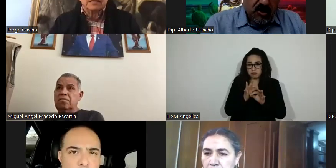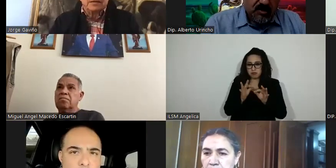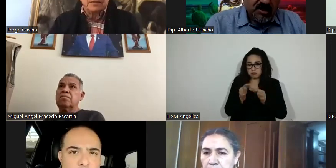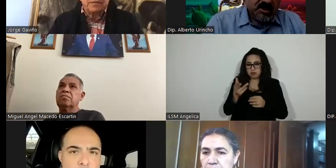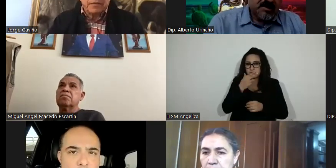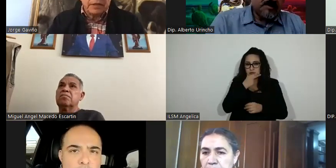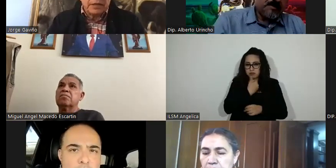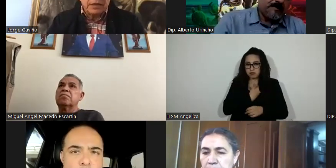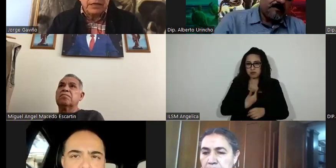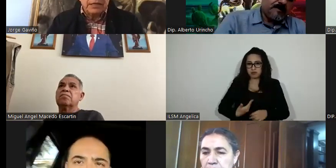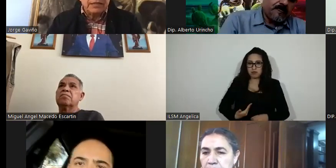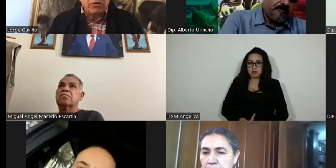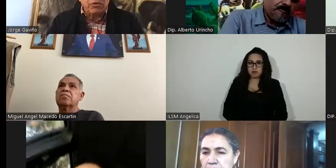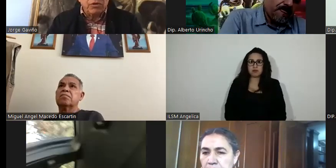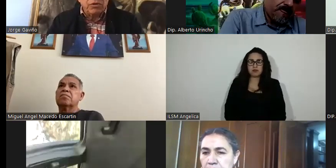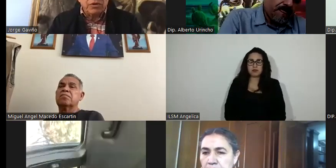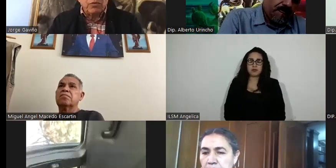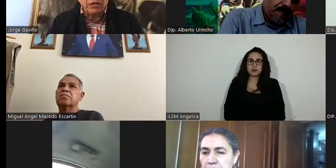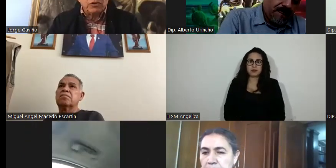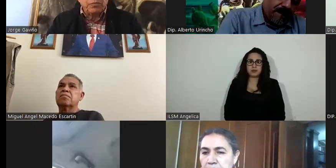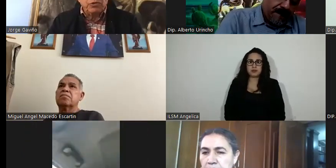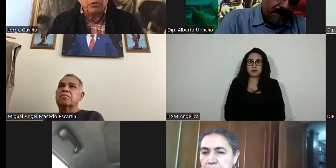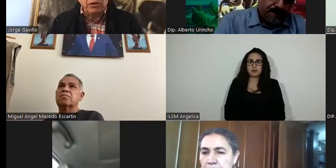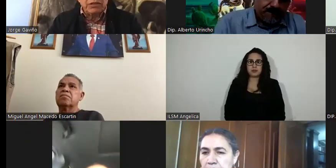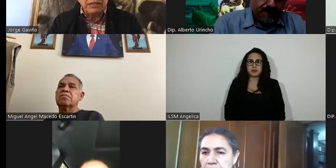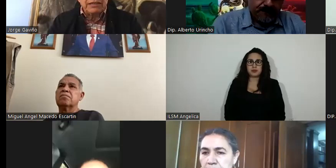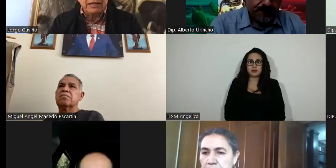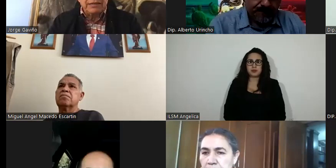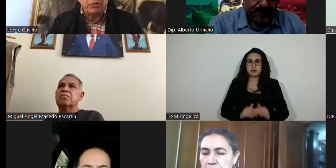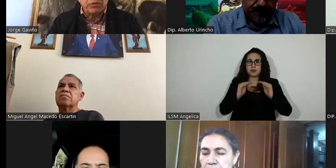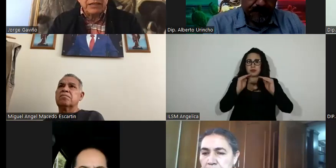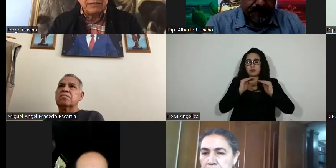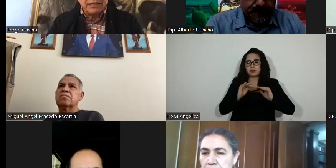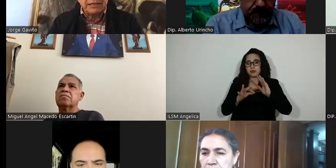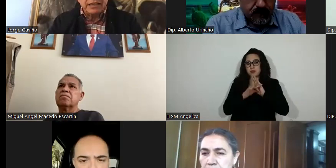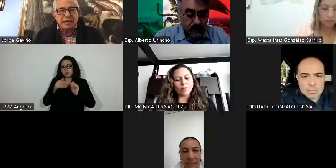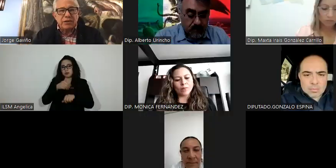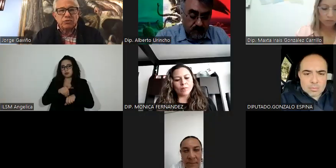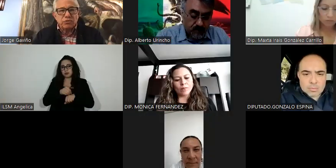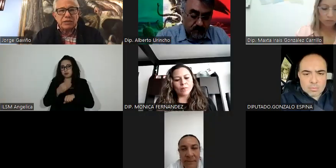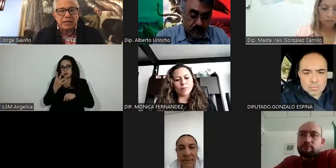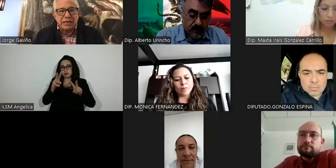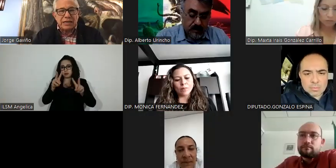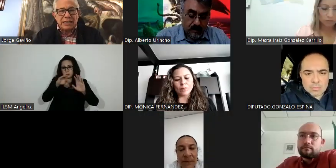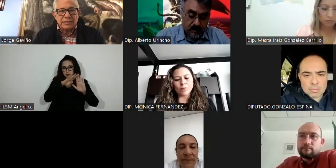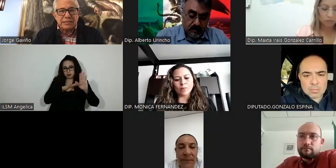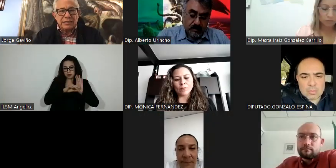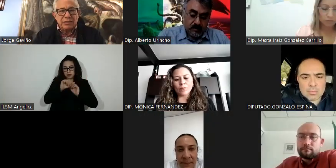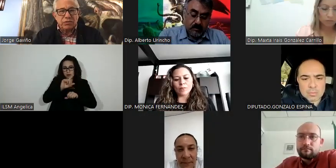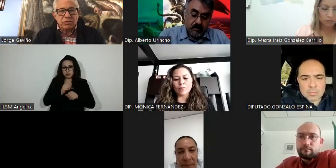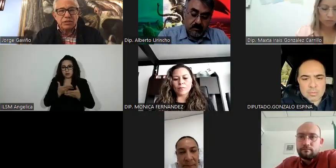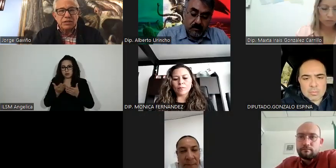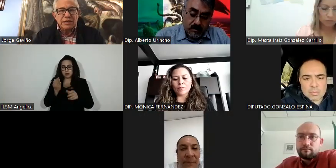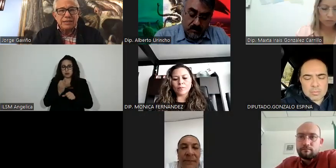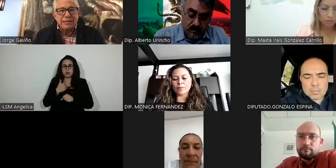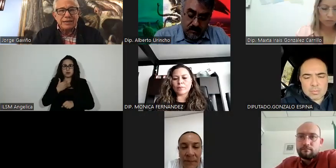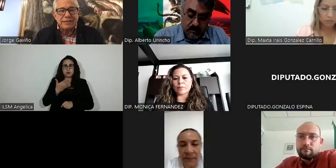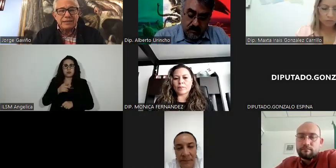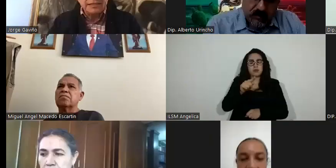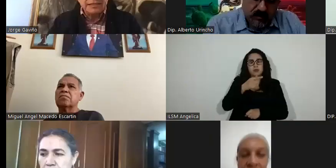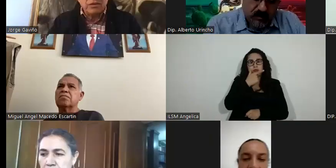diputado presidente. En desahogo al cuarto punto del orden del día proceda la secretaría a consultar a las y los